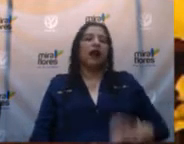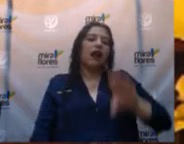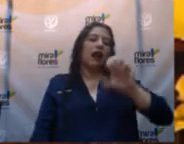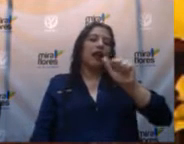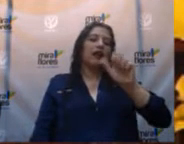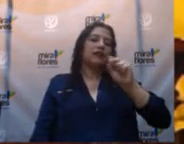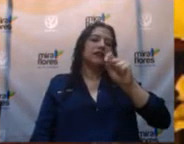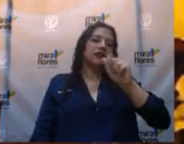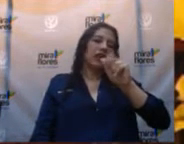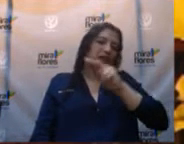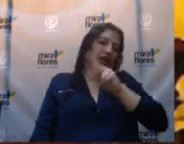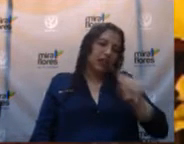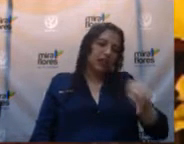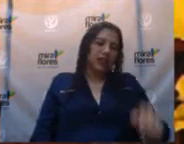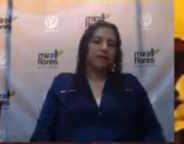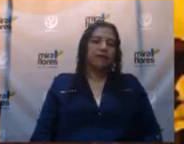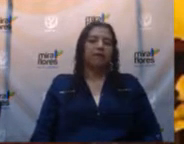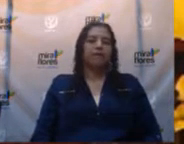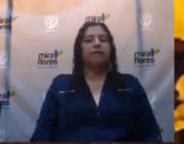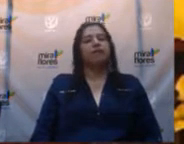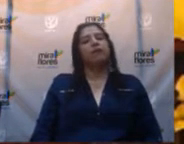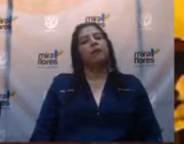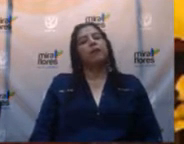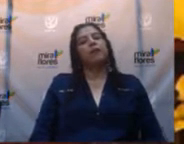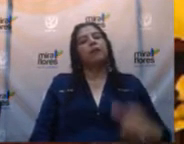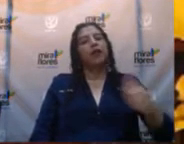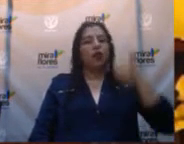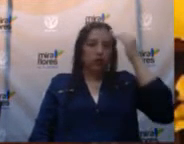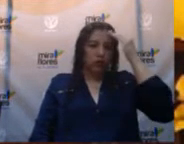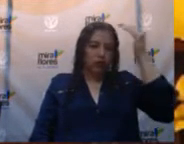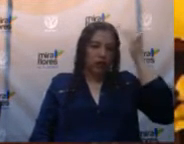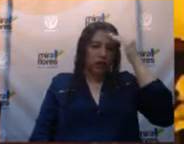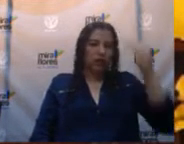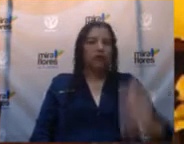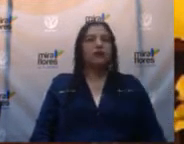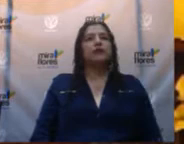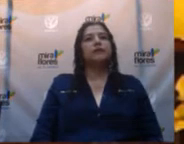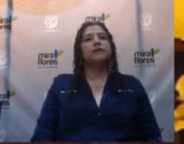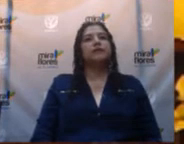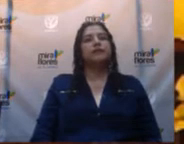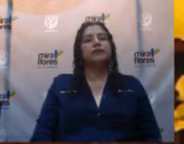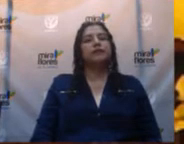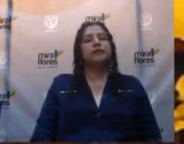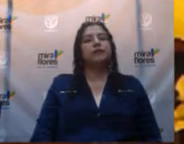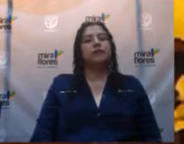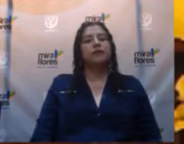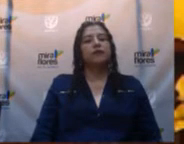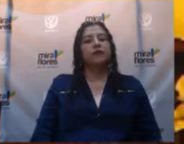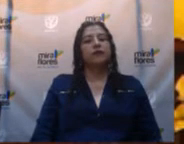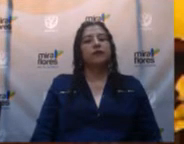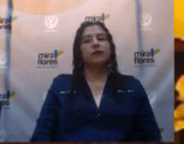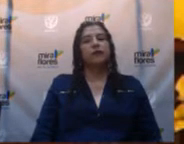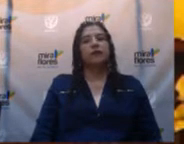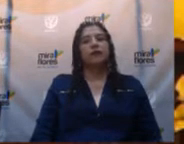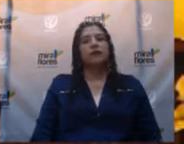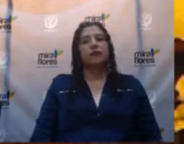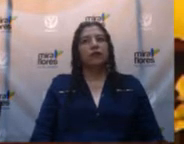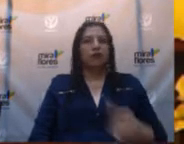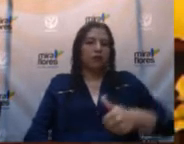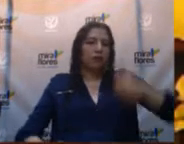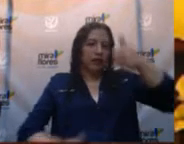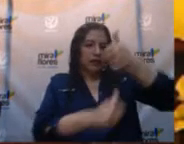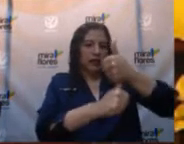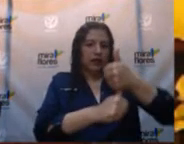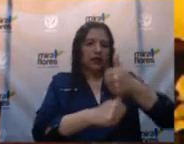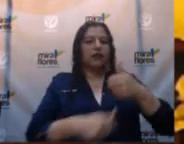de Lima. El otro saludo, señor alcalde, es remitida por el teniente alcalde de la